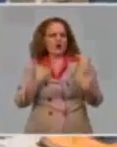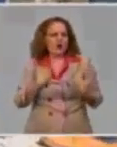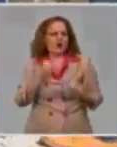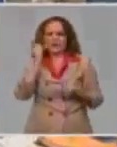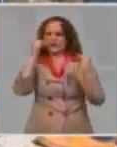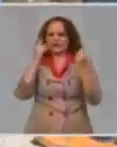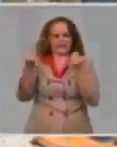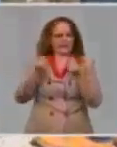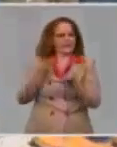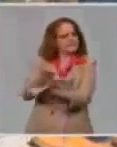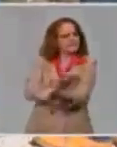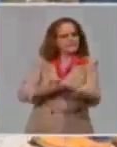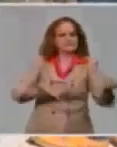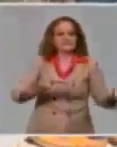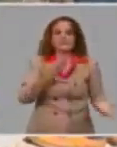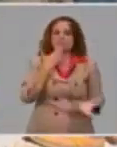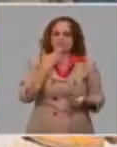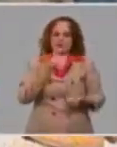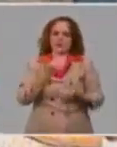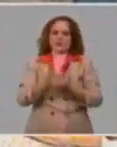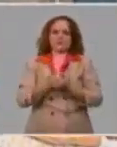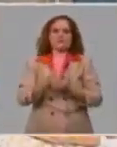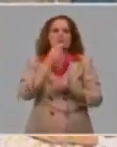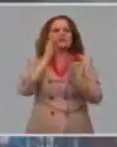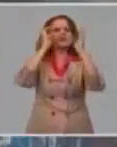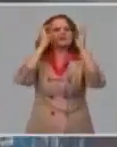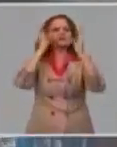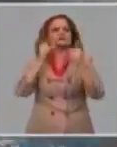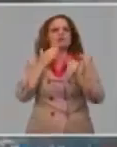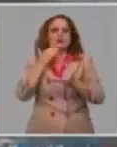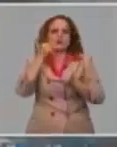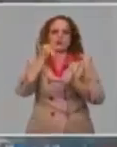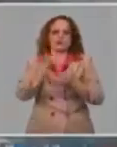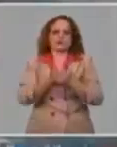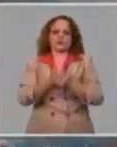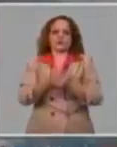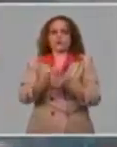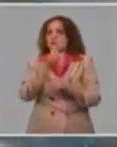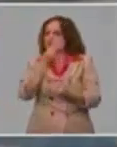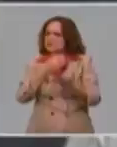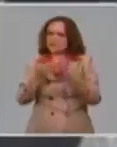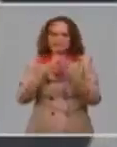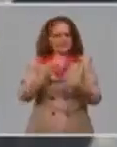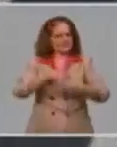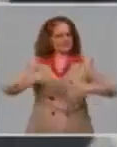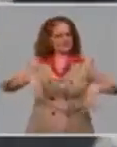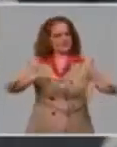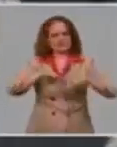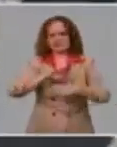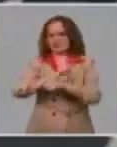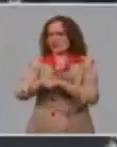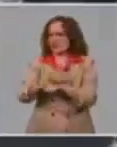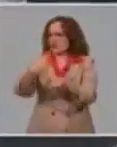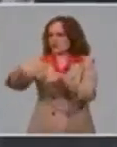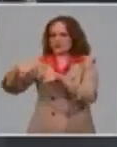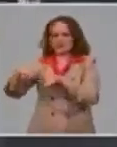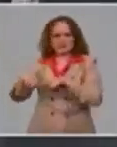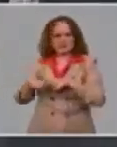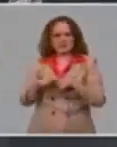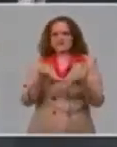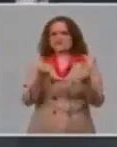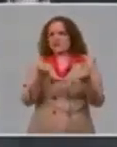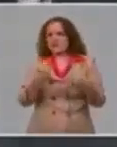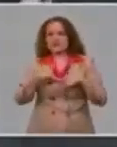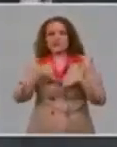para, en las condiciones de hoy, buscar la organización de las obras y ahí nos vamos